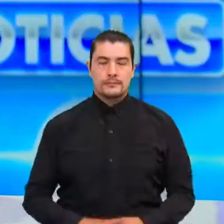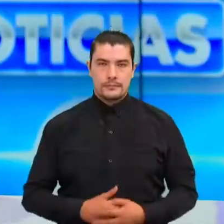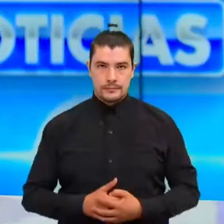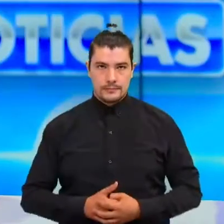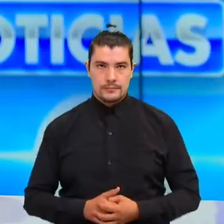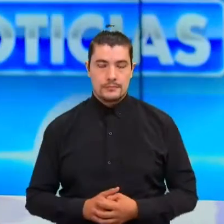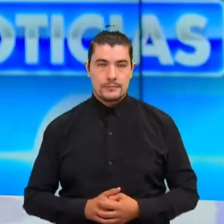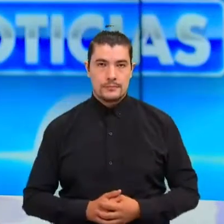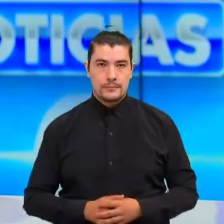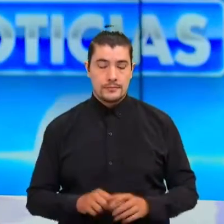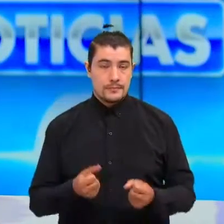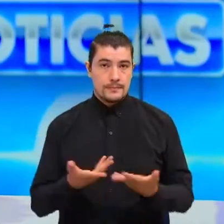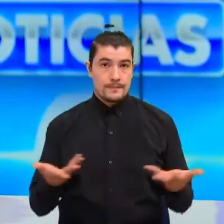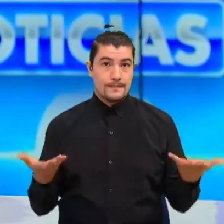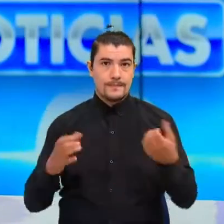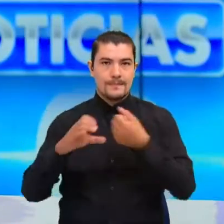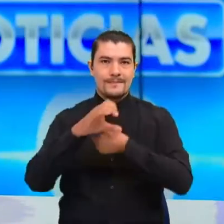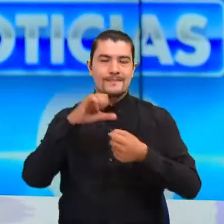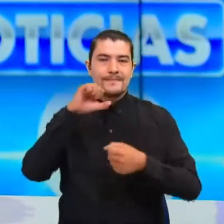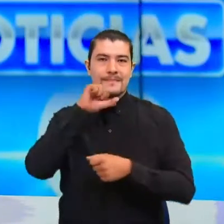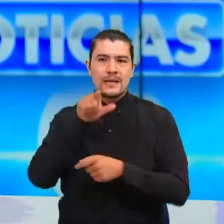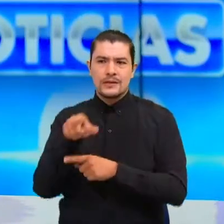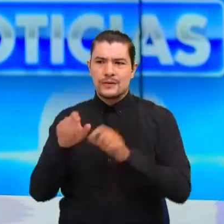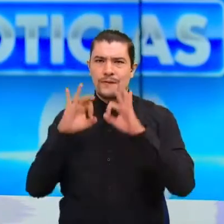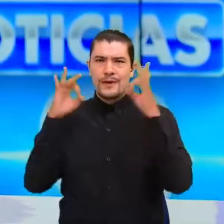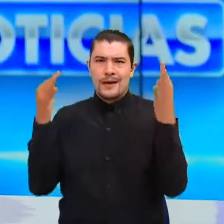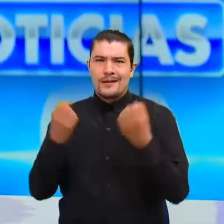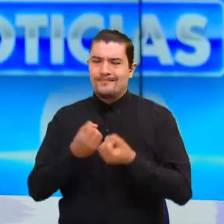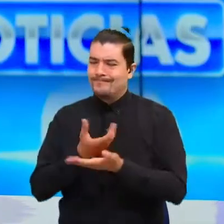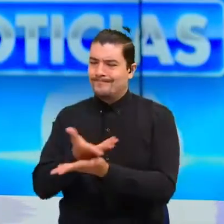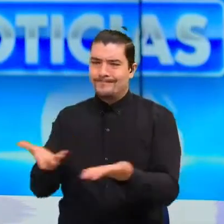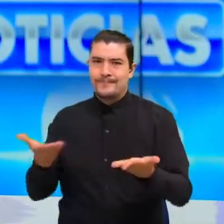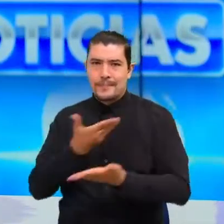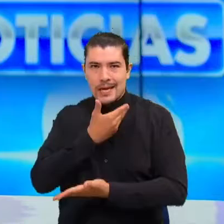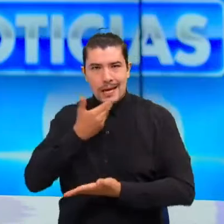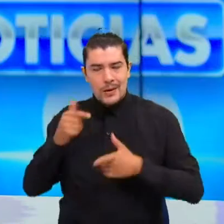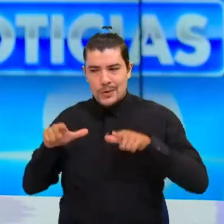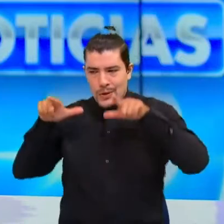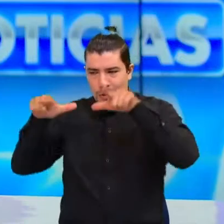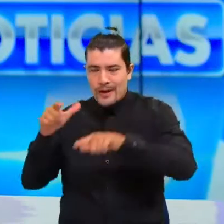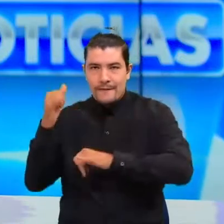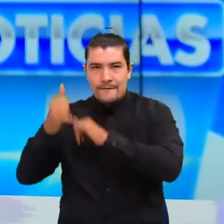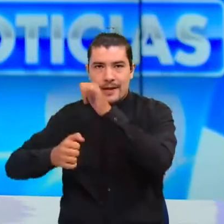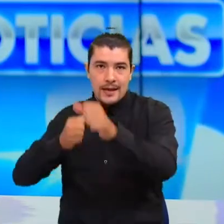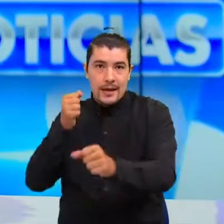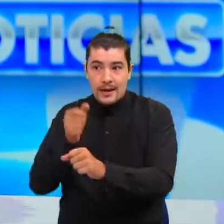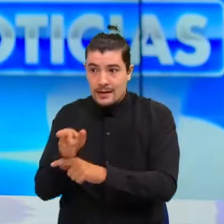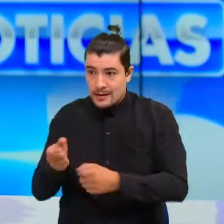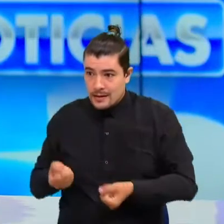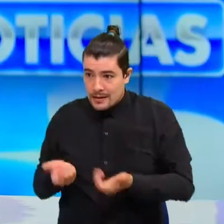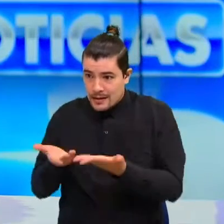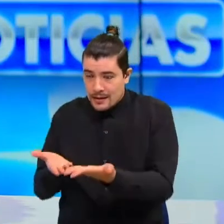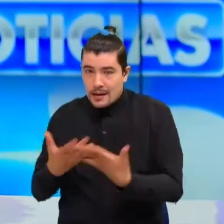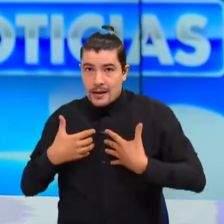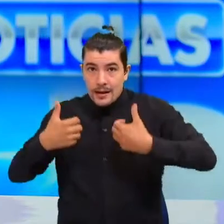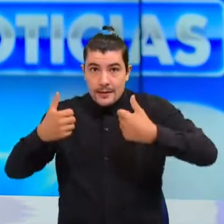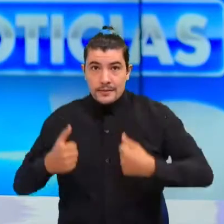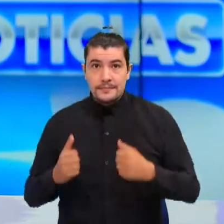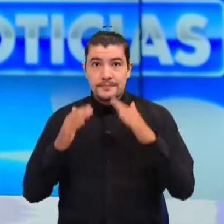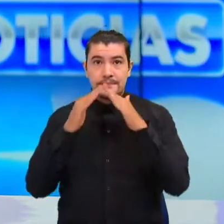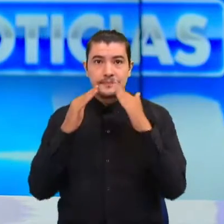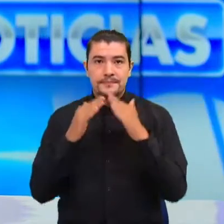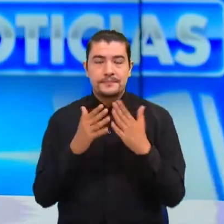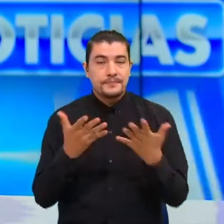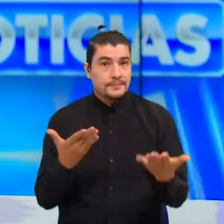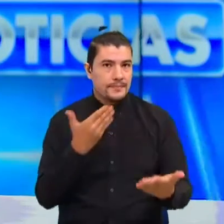En Barranca Bermeja, algunas familias recibieron el mejor regalo de fin de año y fue cumplir con su sueño de tener vivienda propia, gracias al